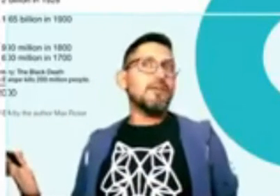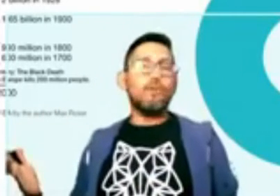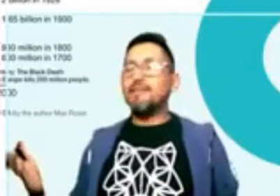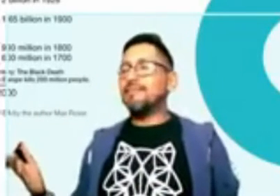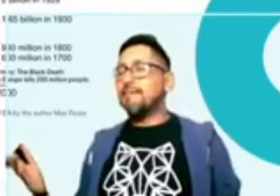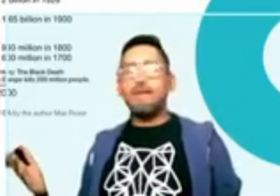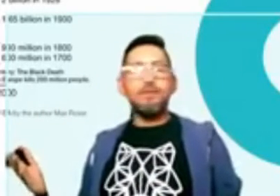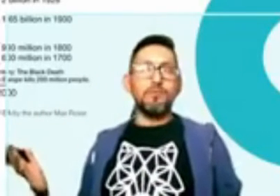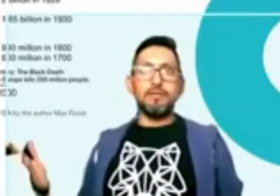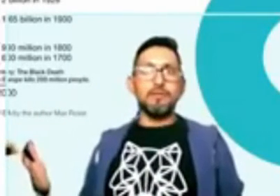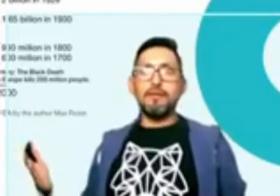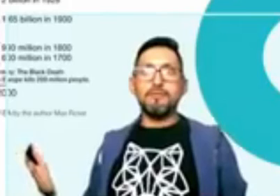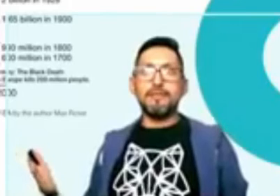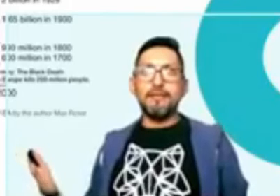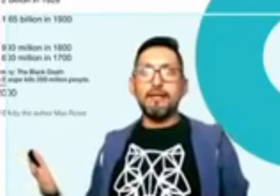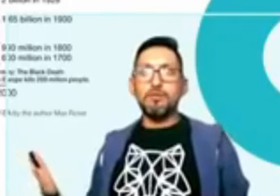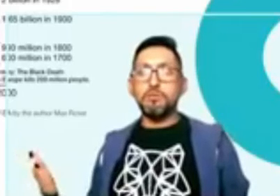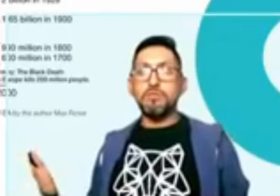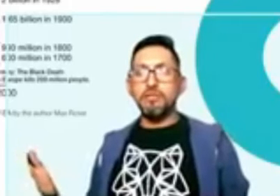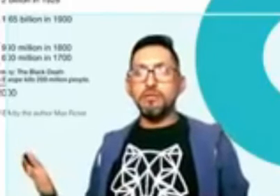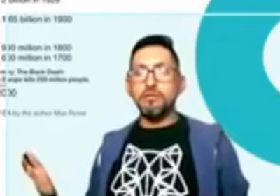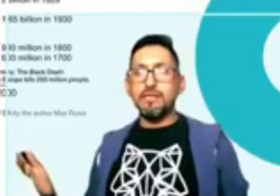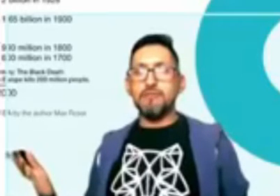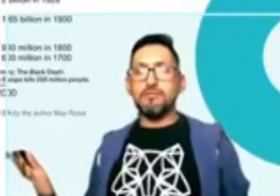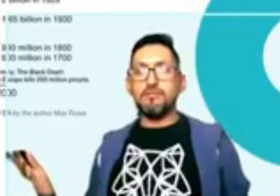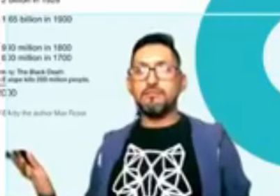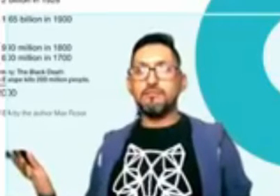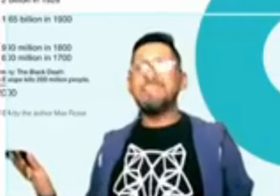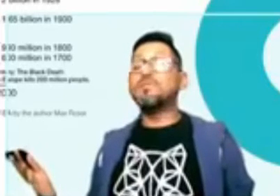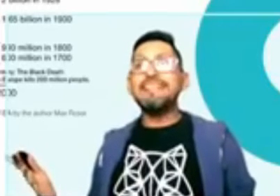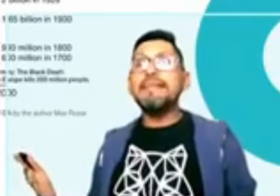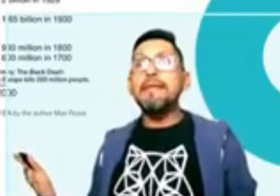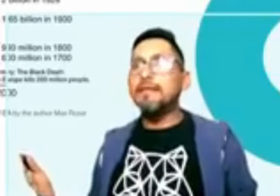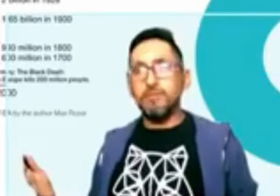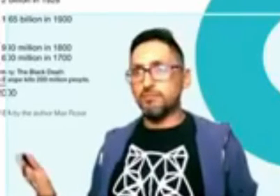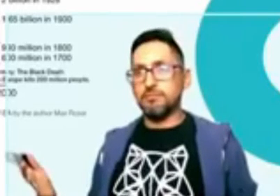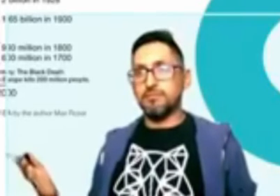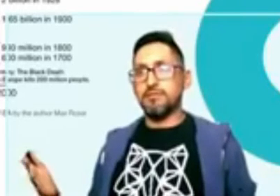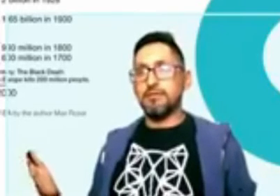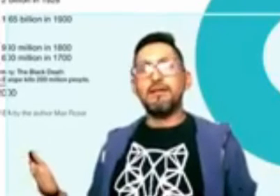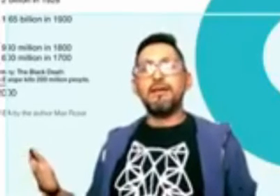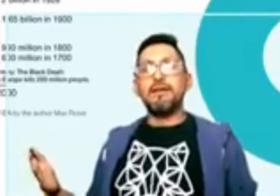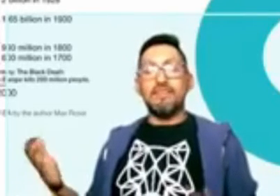darte cuenta del tamaño poblacional que vamos a tener en los próximos 5 o 10 años. Esto está tremendo.